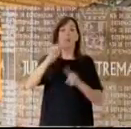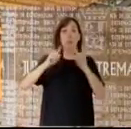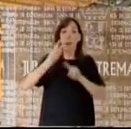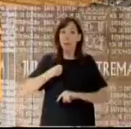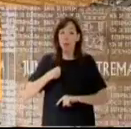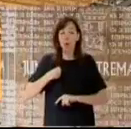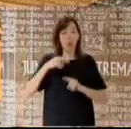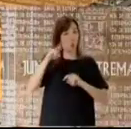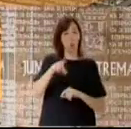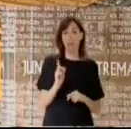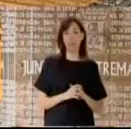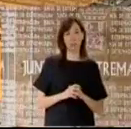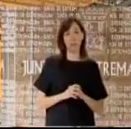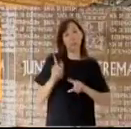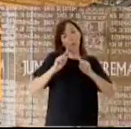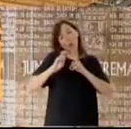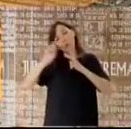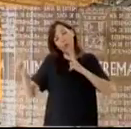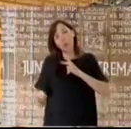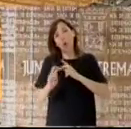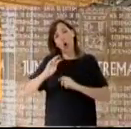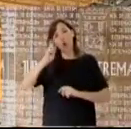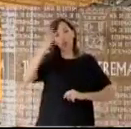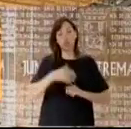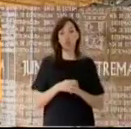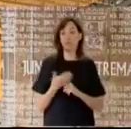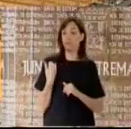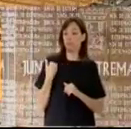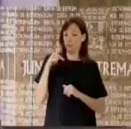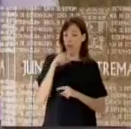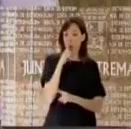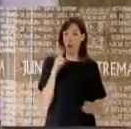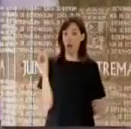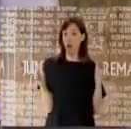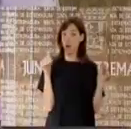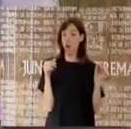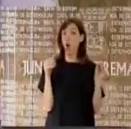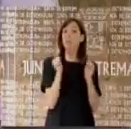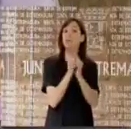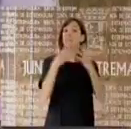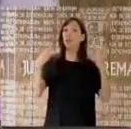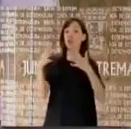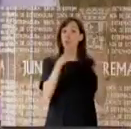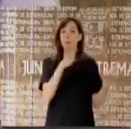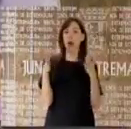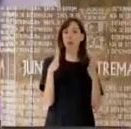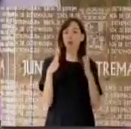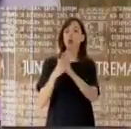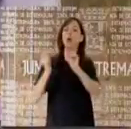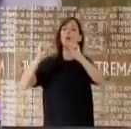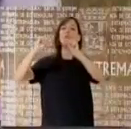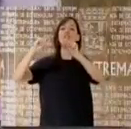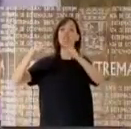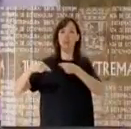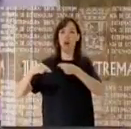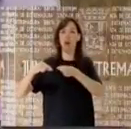problemas. Con Leda se firma el 28 de marzo de este año 2018 una ayuda directa por un valor